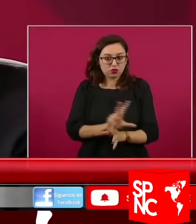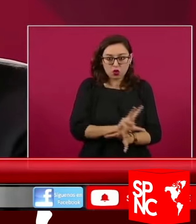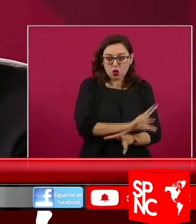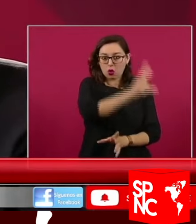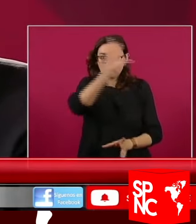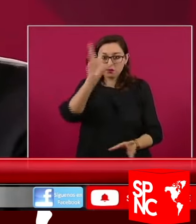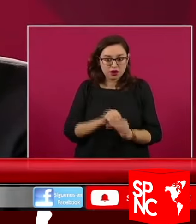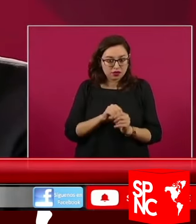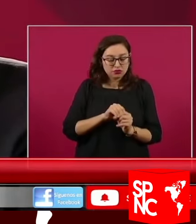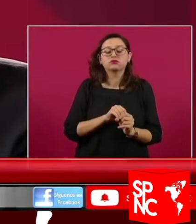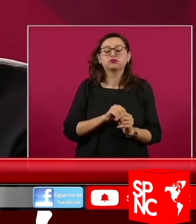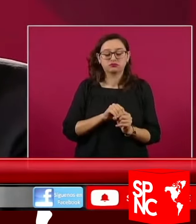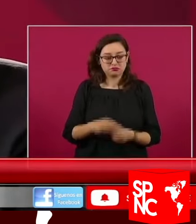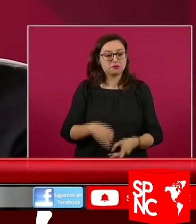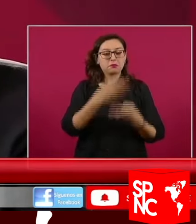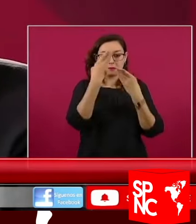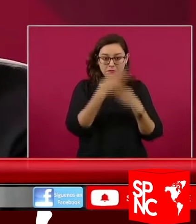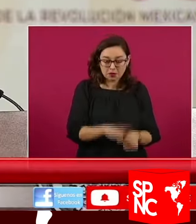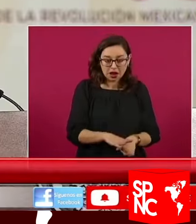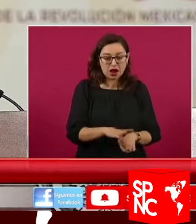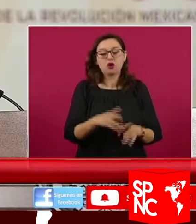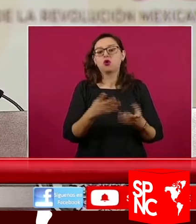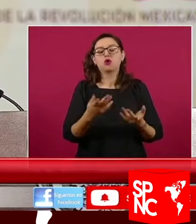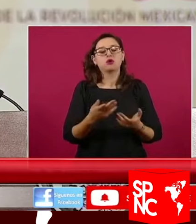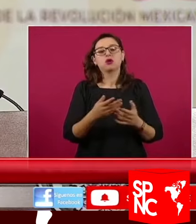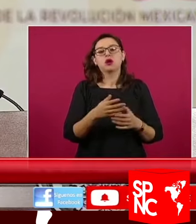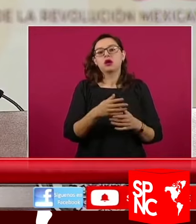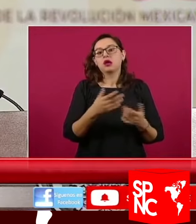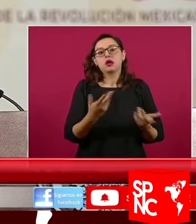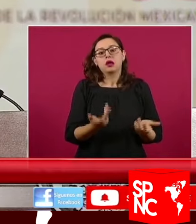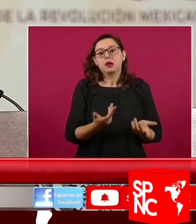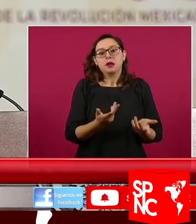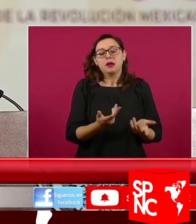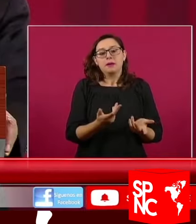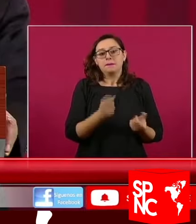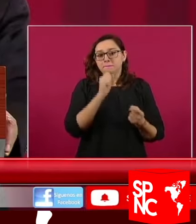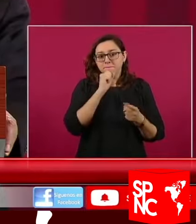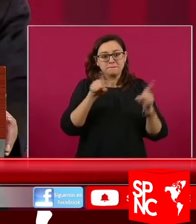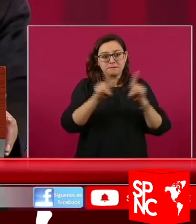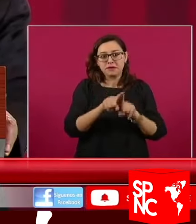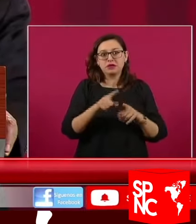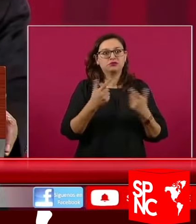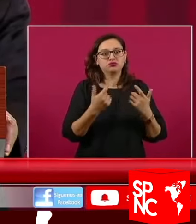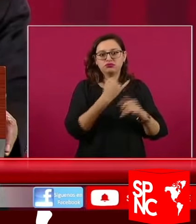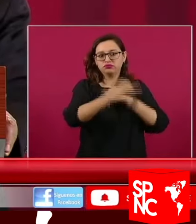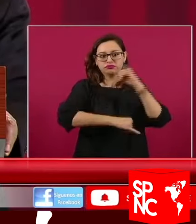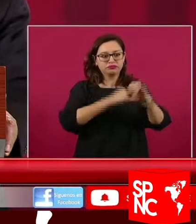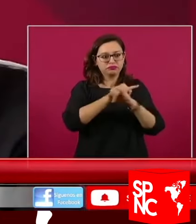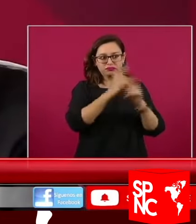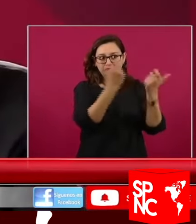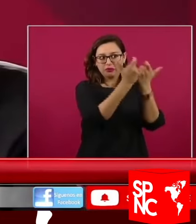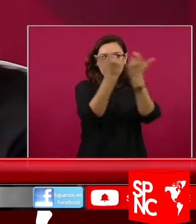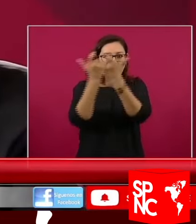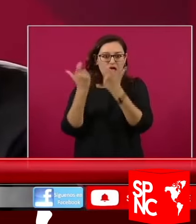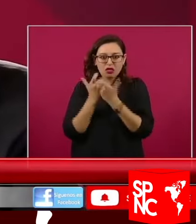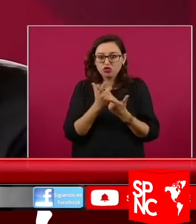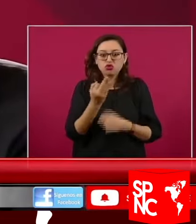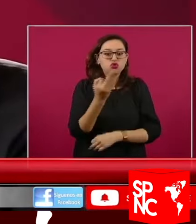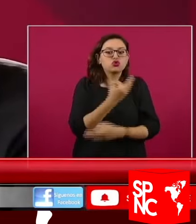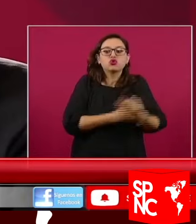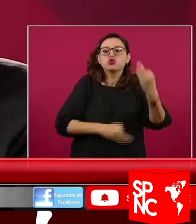Andrés Manuel López Obrador, advirtió a Alito Moreno que ninguna persona que